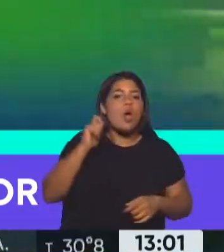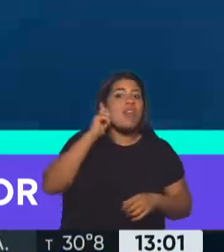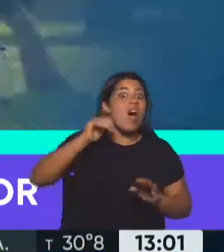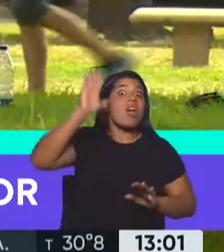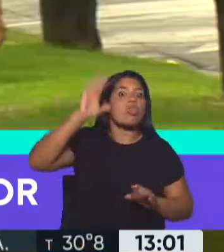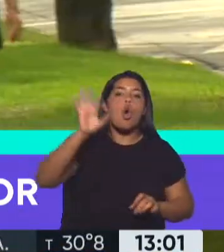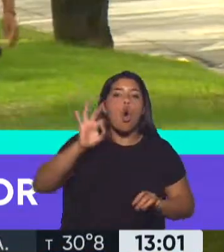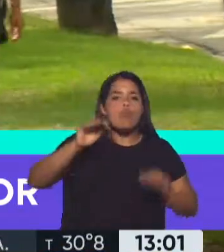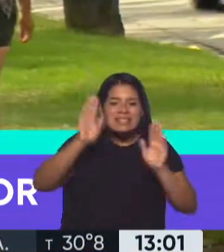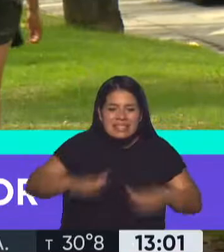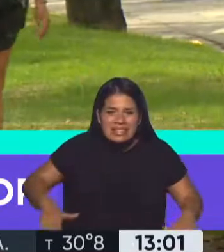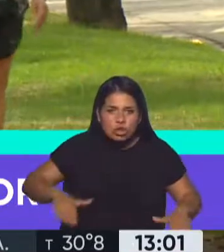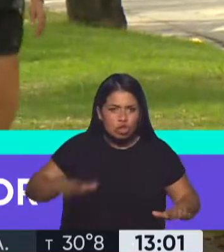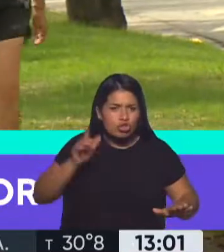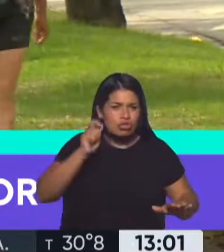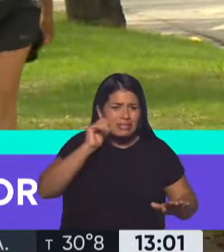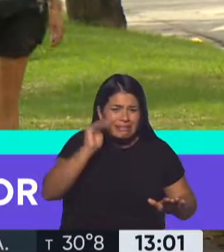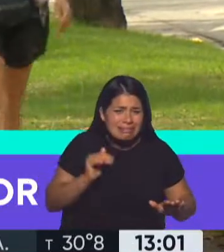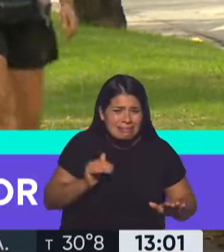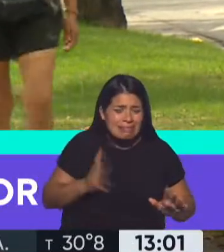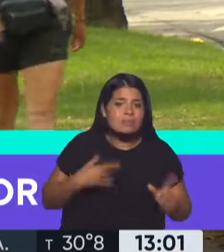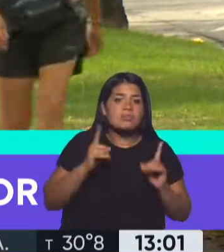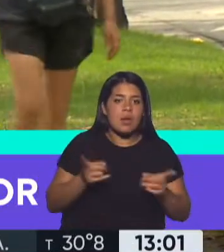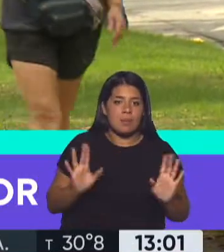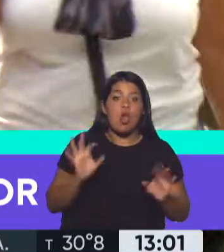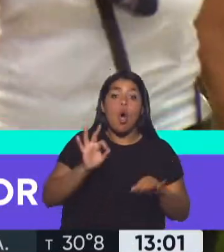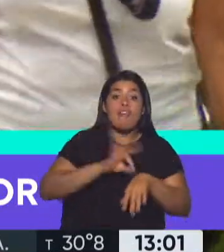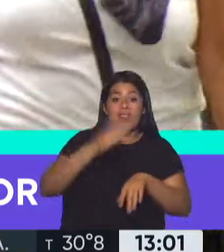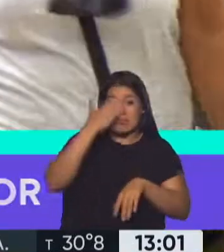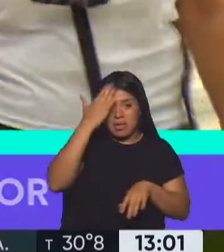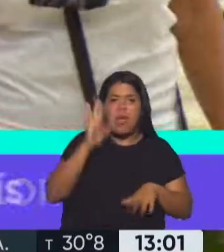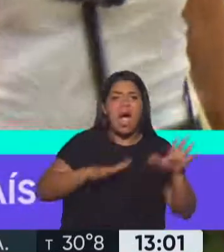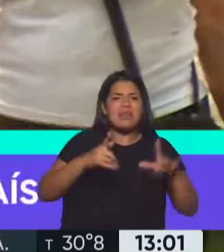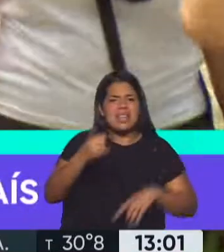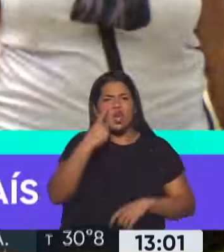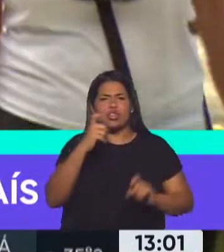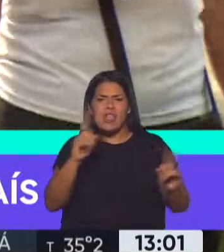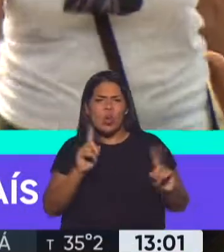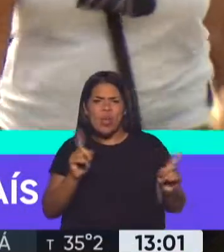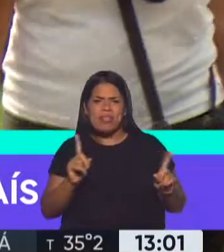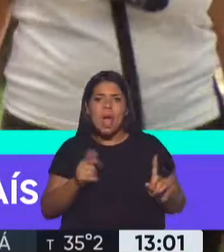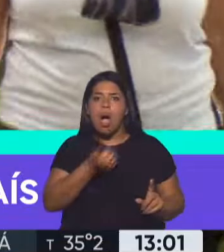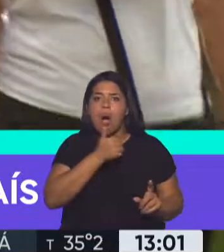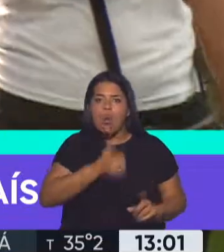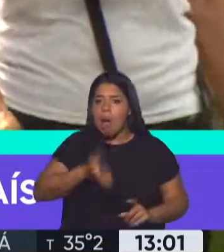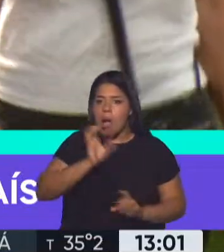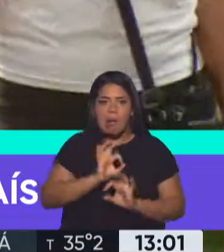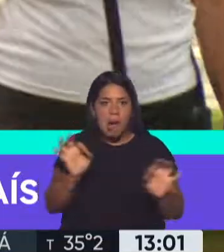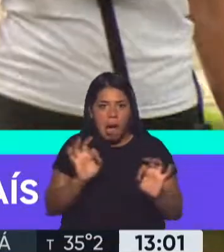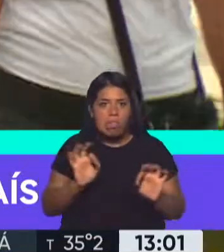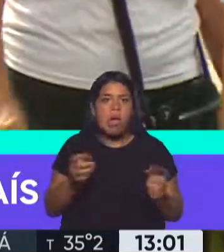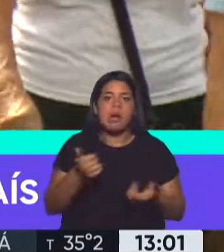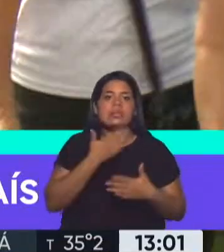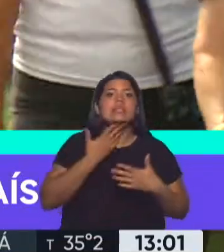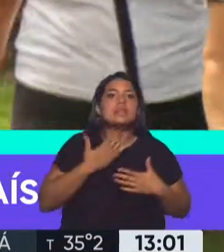otras enfermedades asociadas que los hacen tener menos percepción de la sed, menos acceso a fuentes para refrigerarse